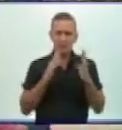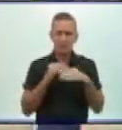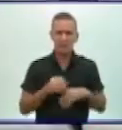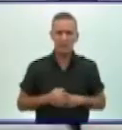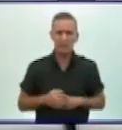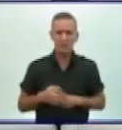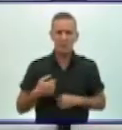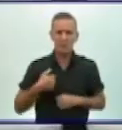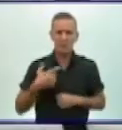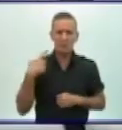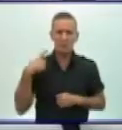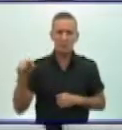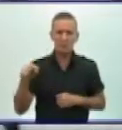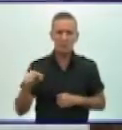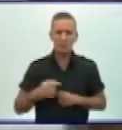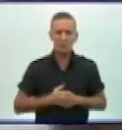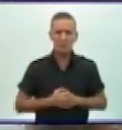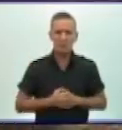me voy.